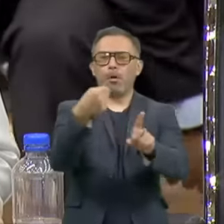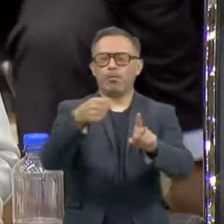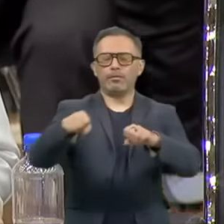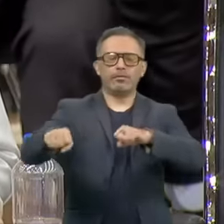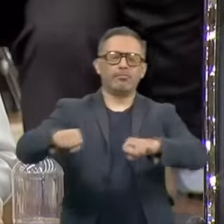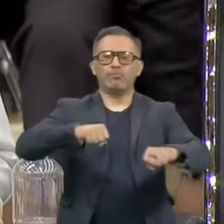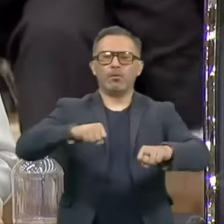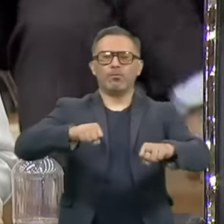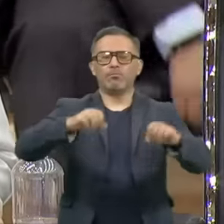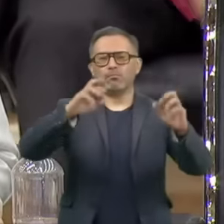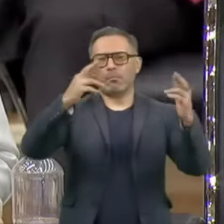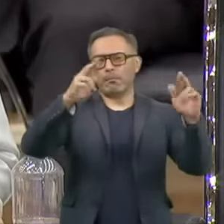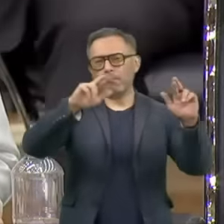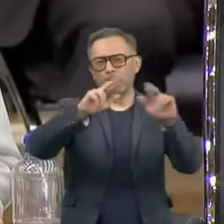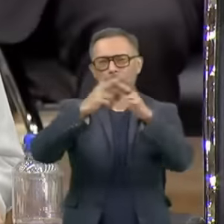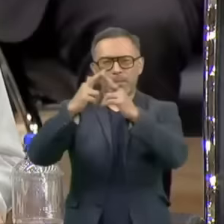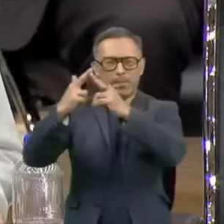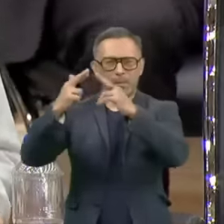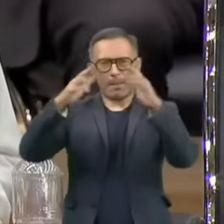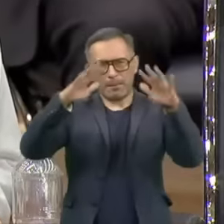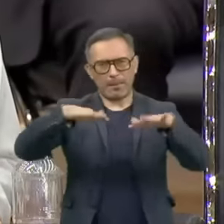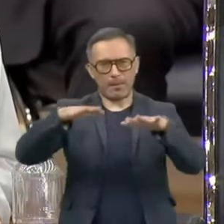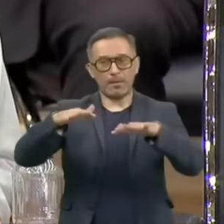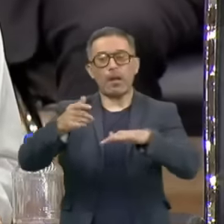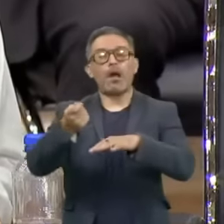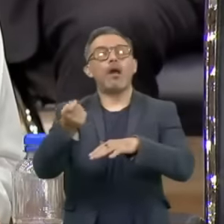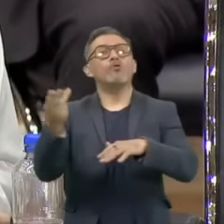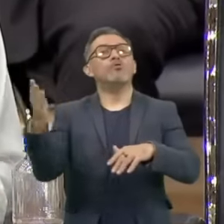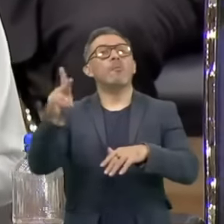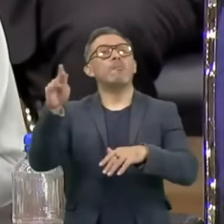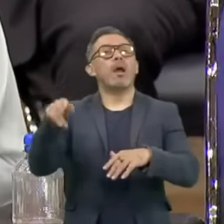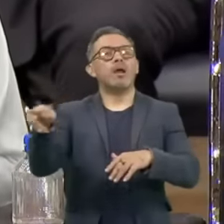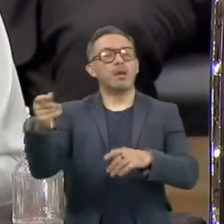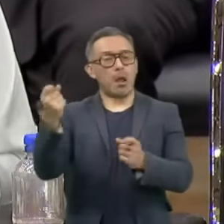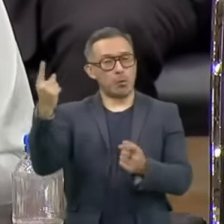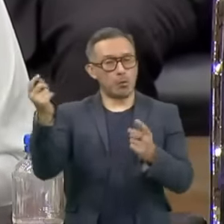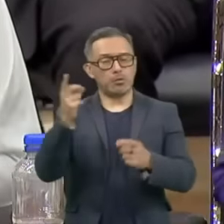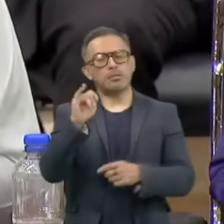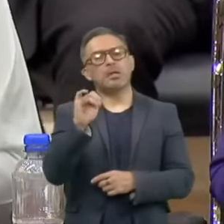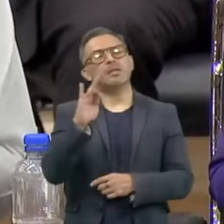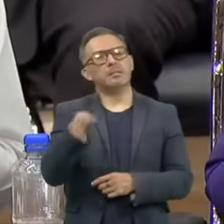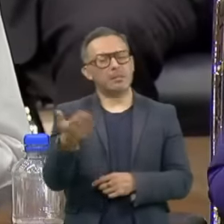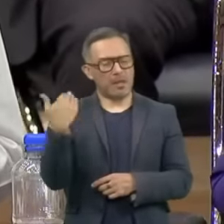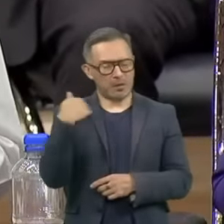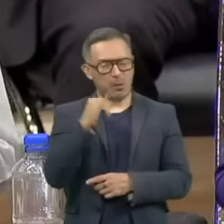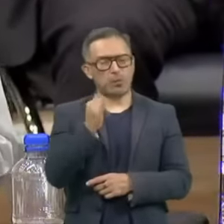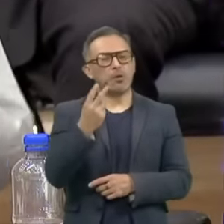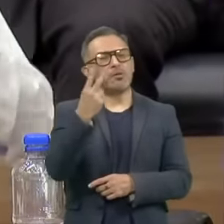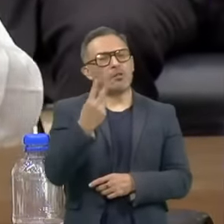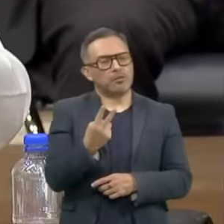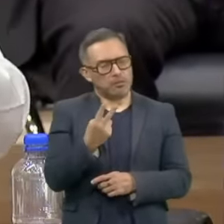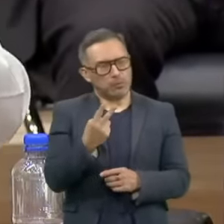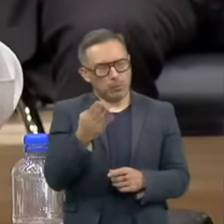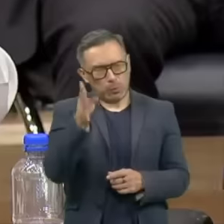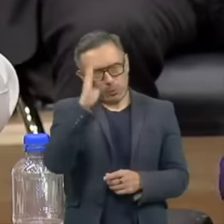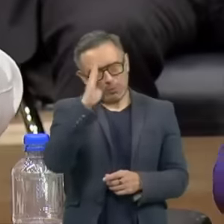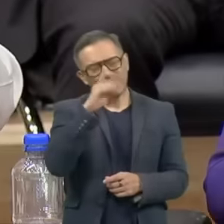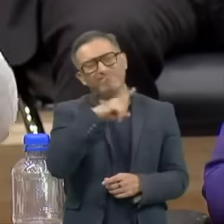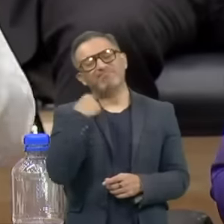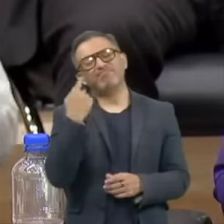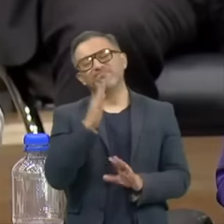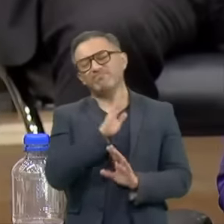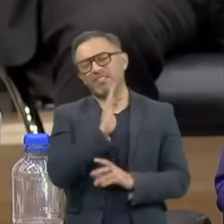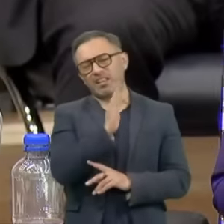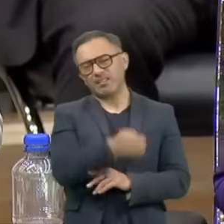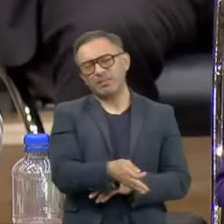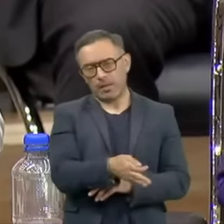hay gentes decentes en Acción Nacional que reconocen el resultado de la elección del 2 de junio y que reconocen el mandato de las urnas